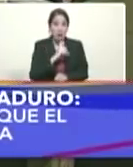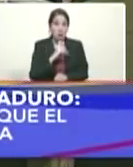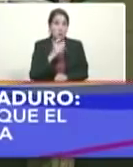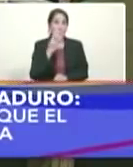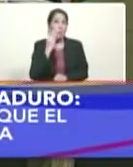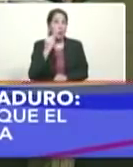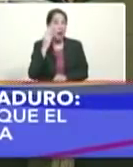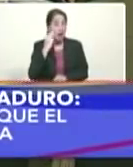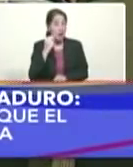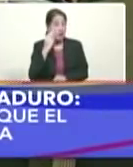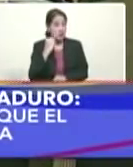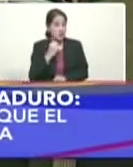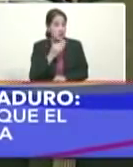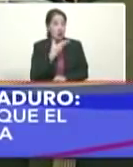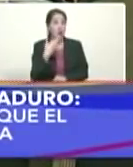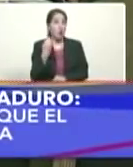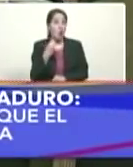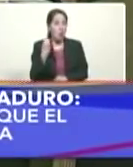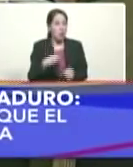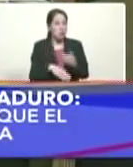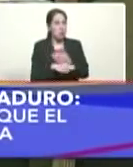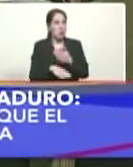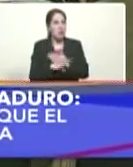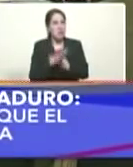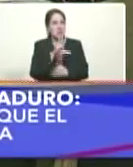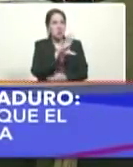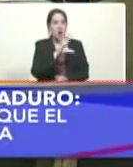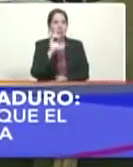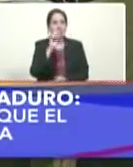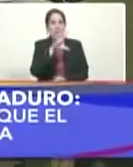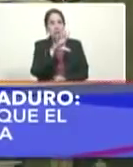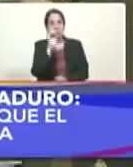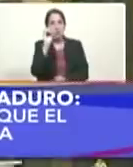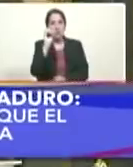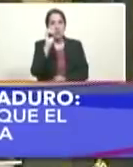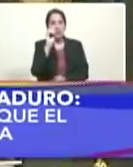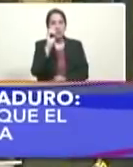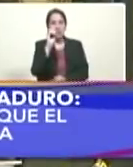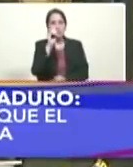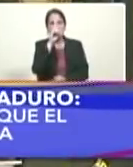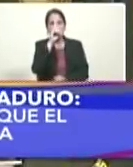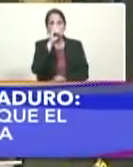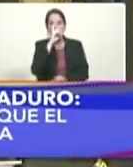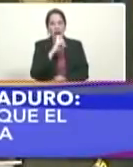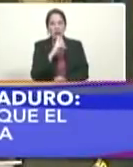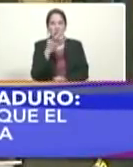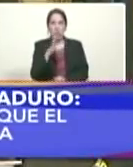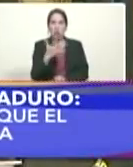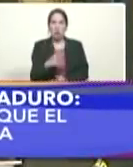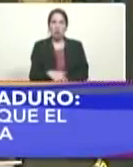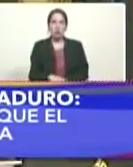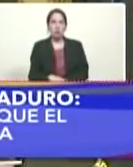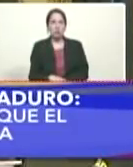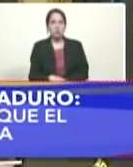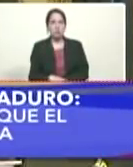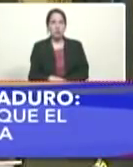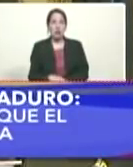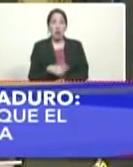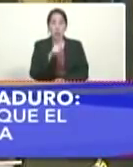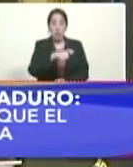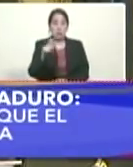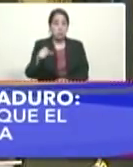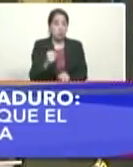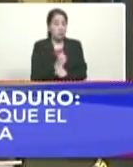aún jóvenes 50 55 60 años gente trabajadora